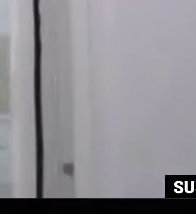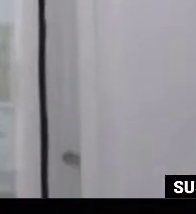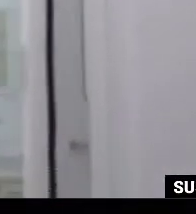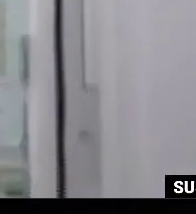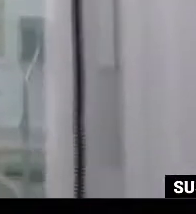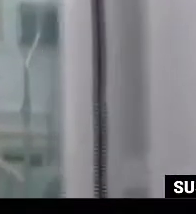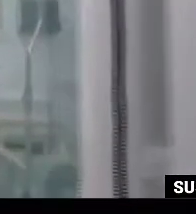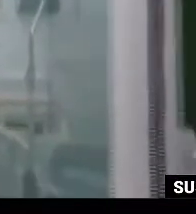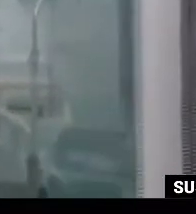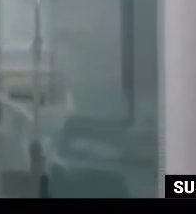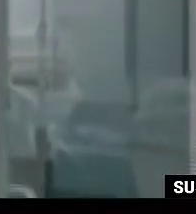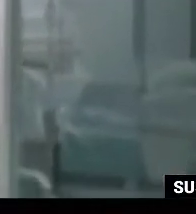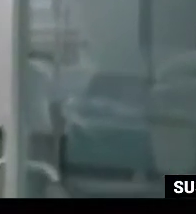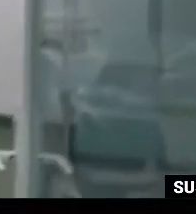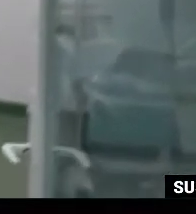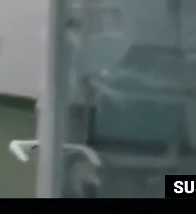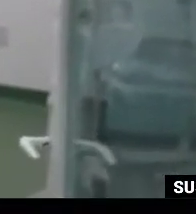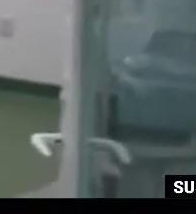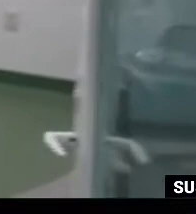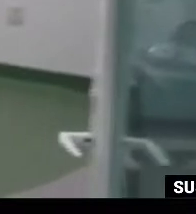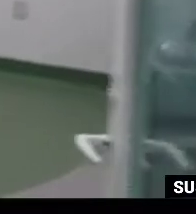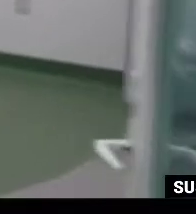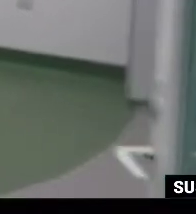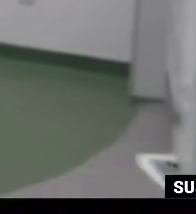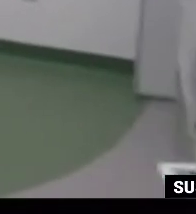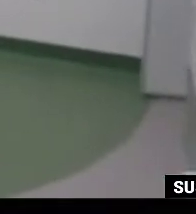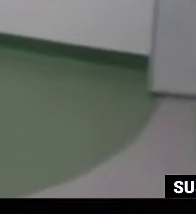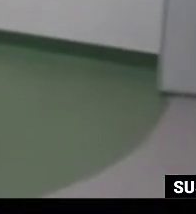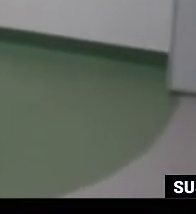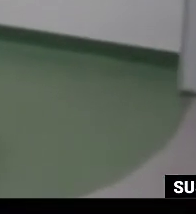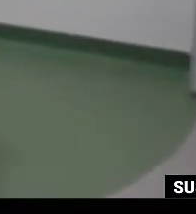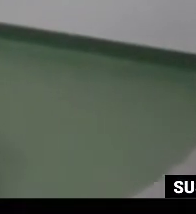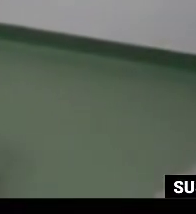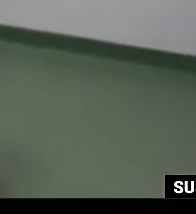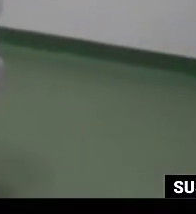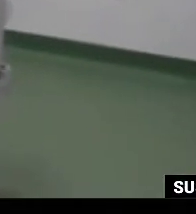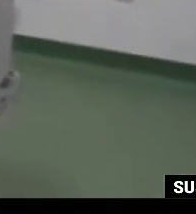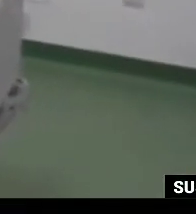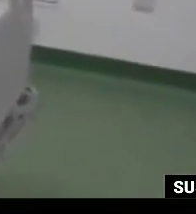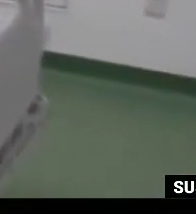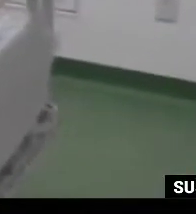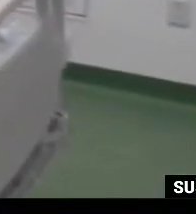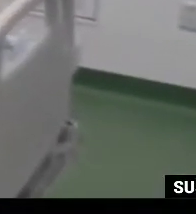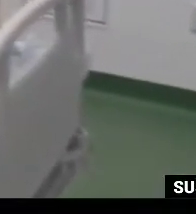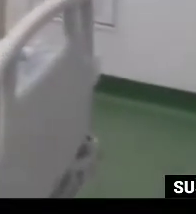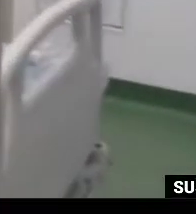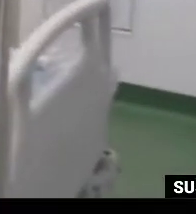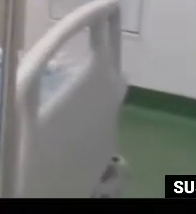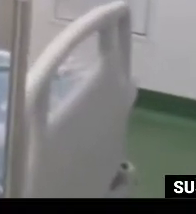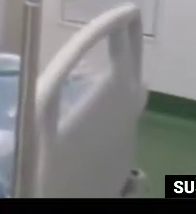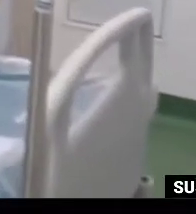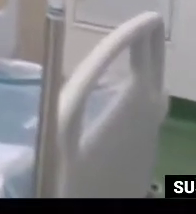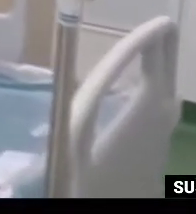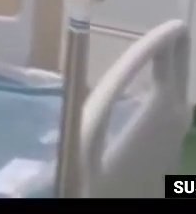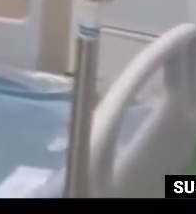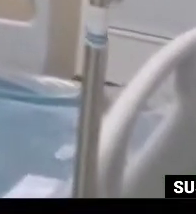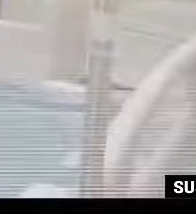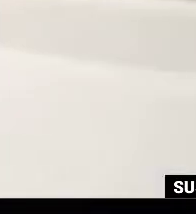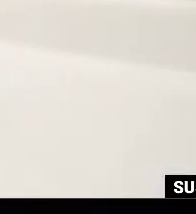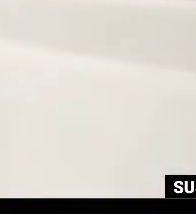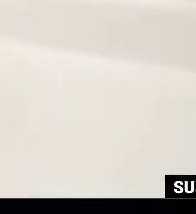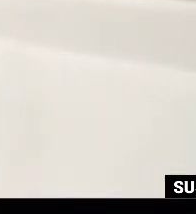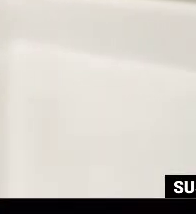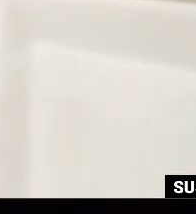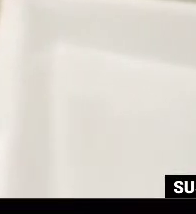monitores están con un sistema de telemedicina. Para poder identificar en caso de que tenga